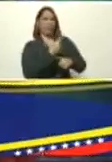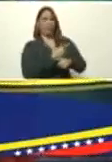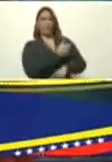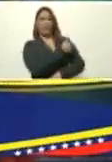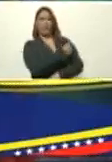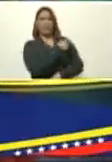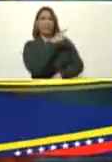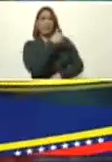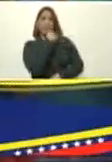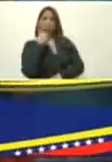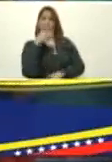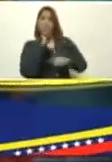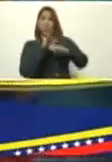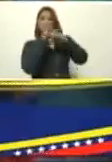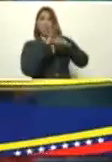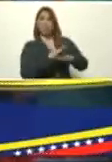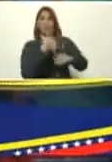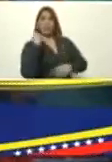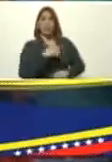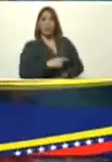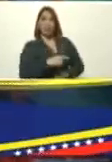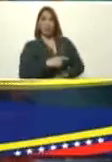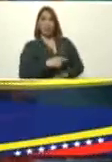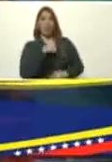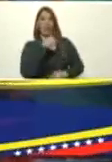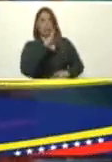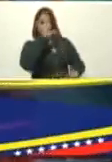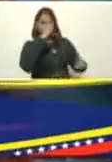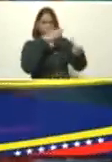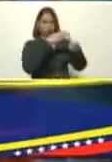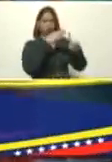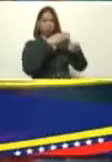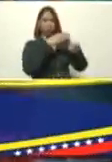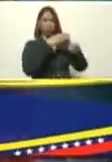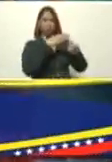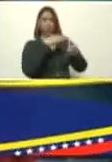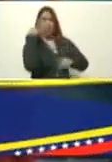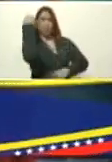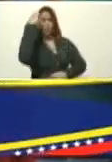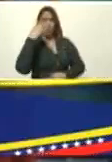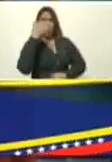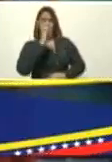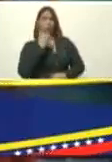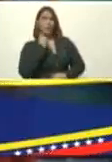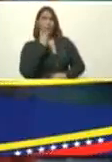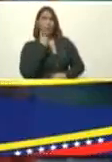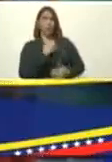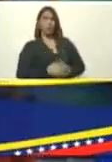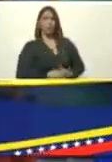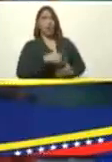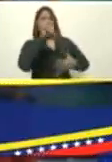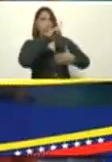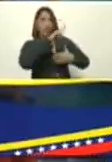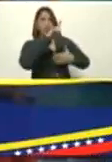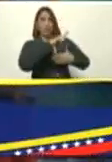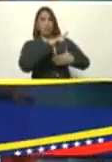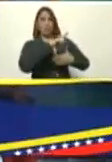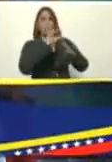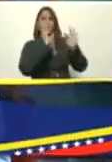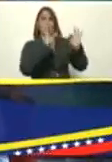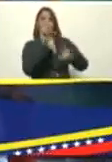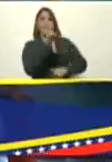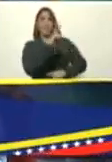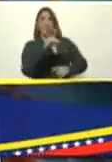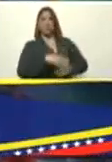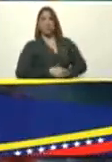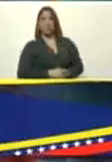que tenemos. Hoy vemos que la carga de la enfermedad está concentrada en el continente europeo. La región latinoamericana, especialmente